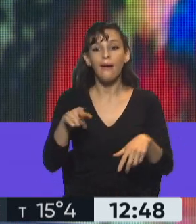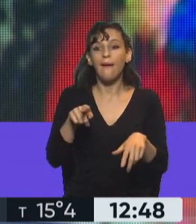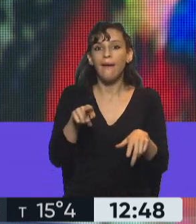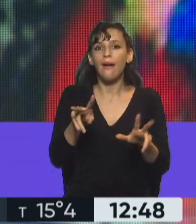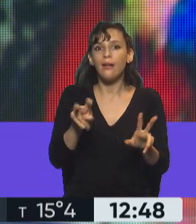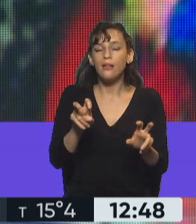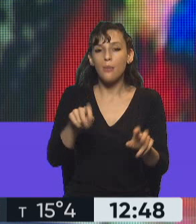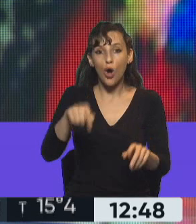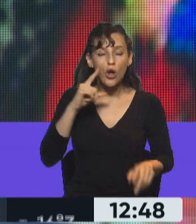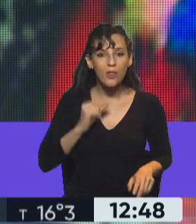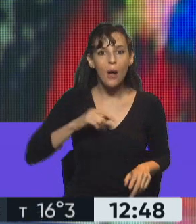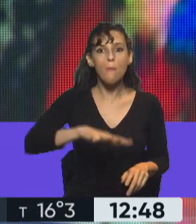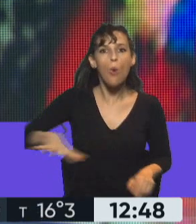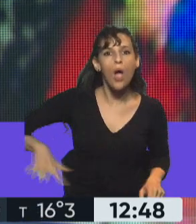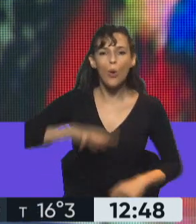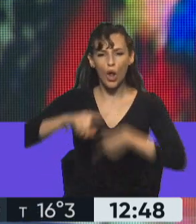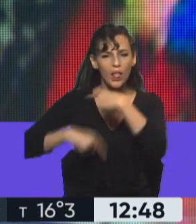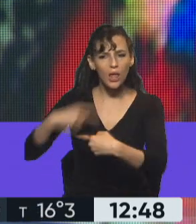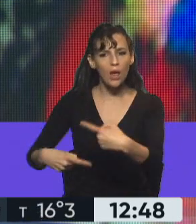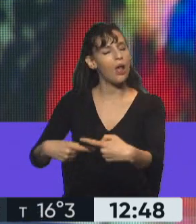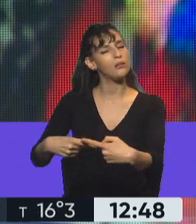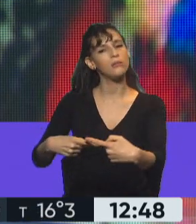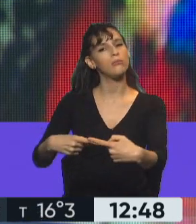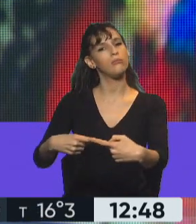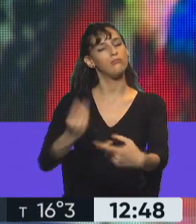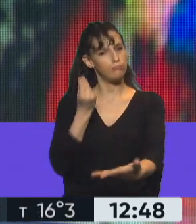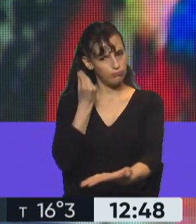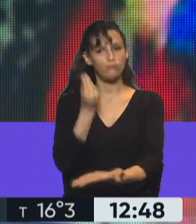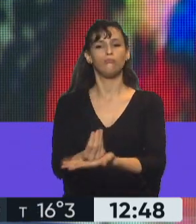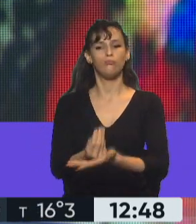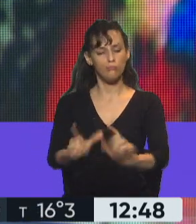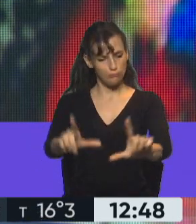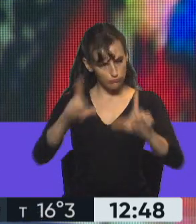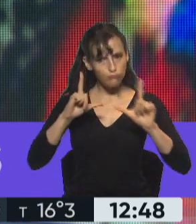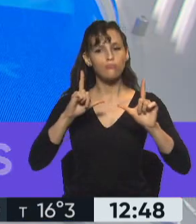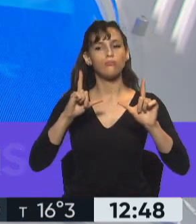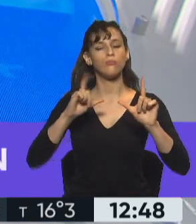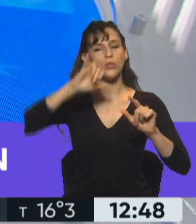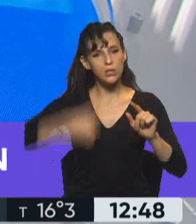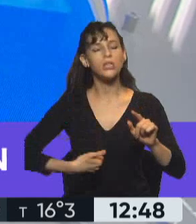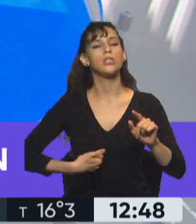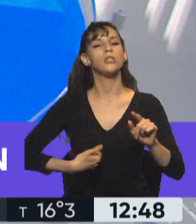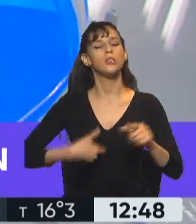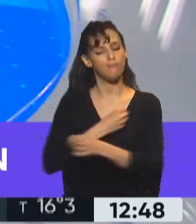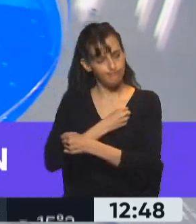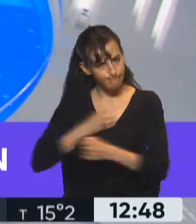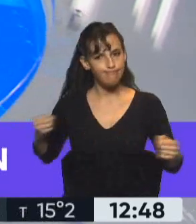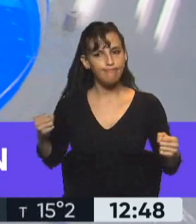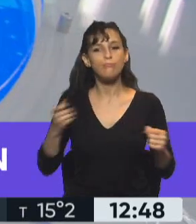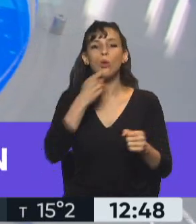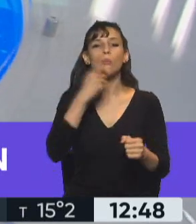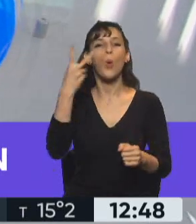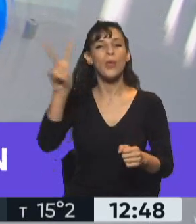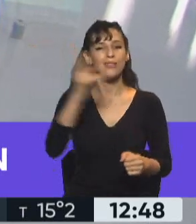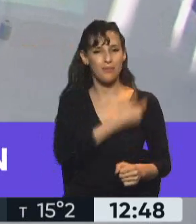rol protagónico los pueblos indígenas, ¿no? Los dirigentes indígenas. Estamos viendo las imágenes del vicepresidente